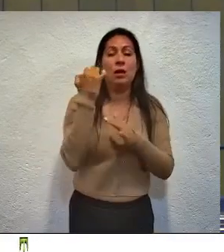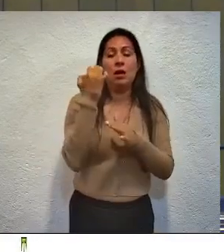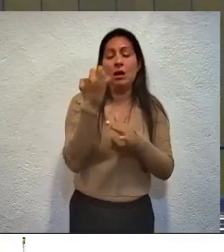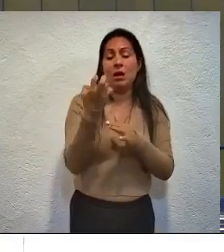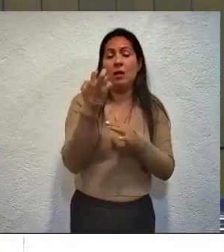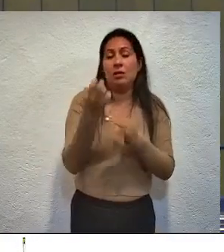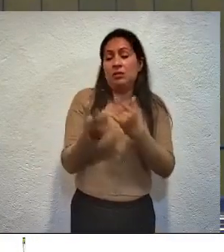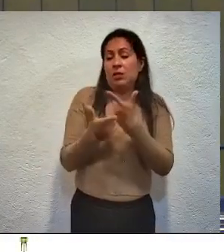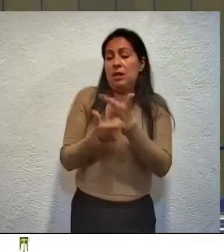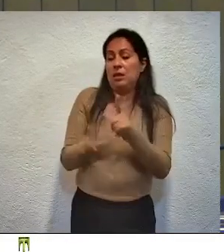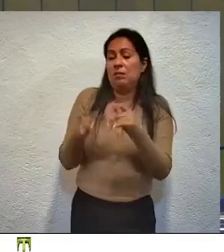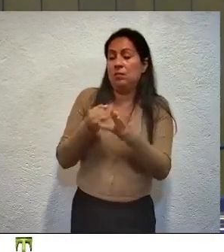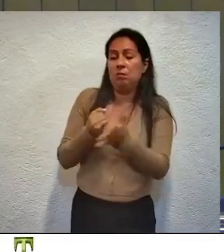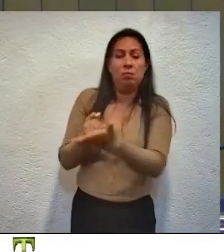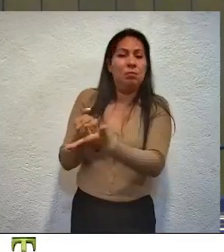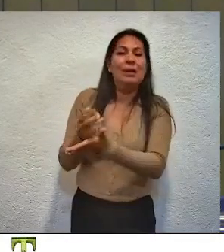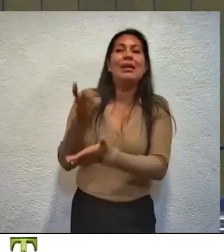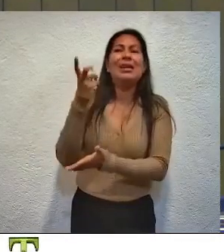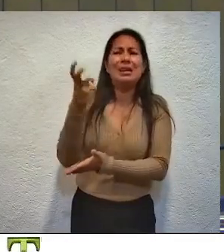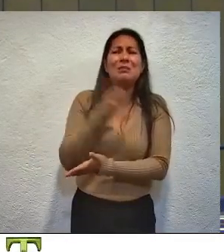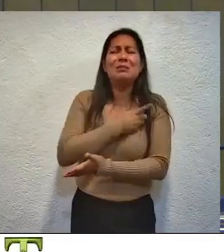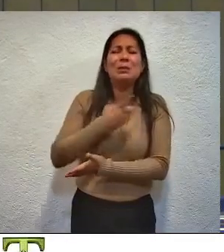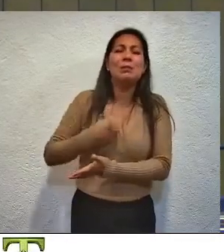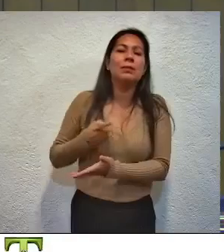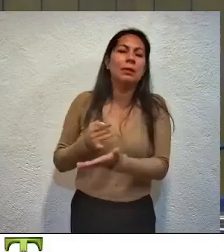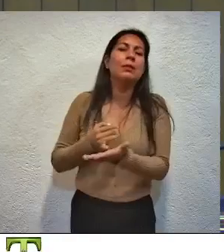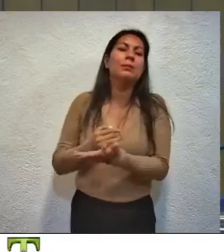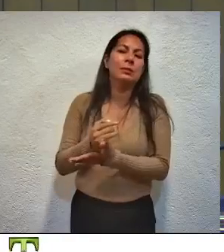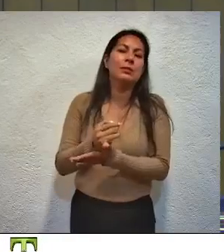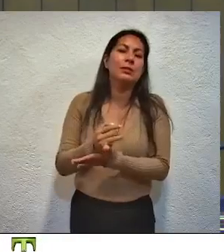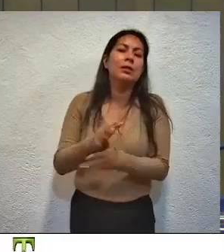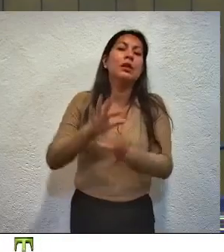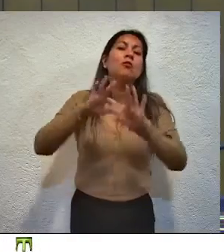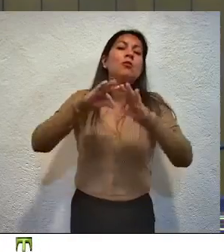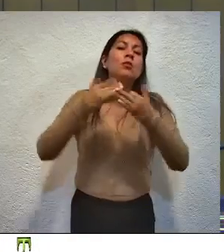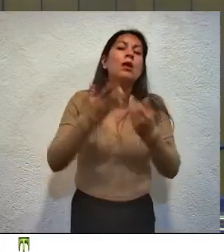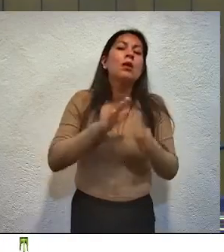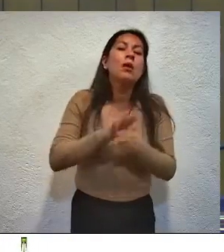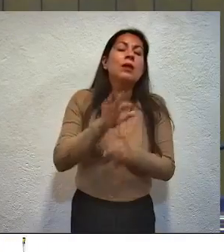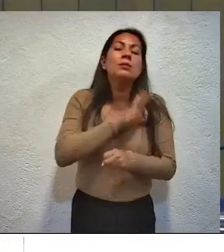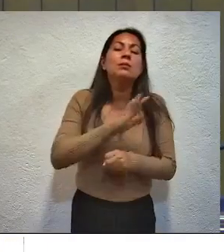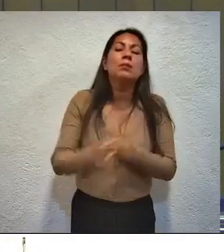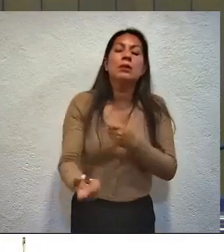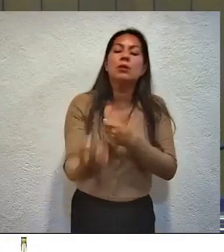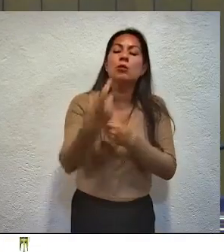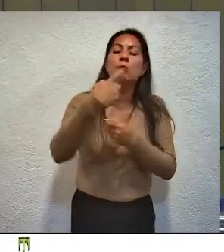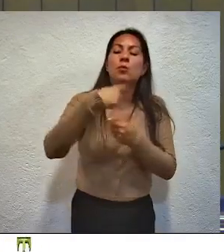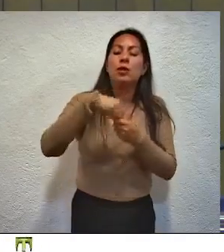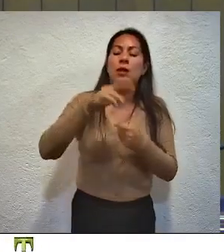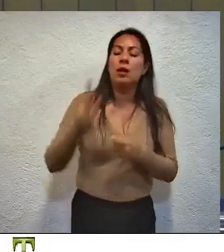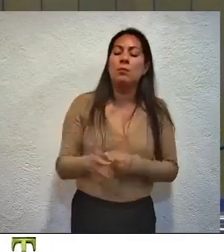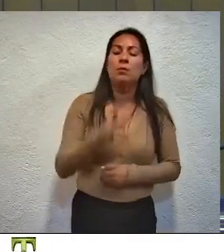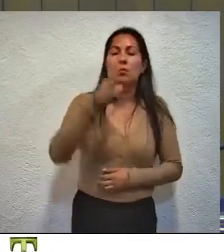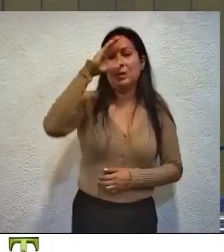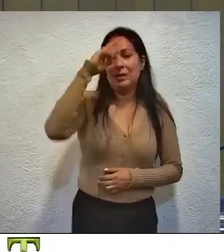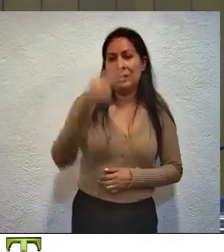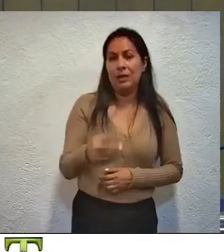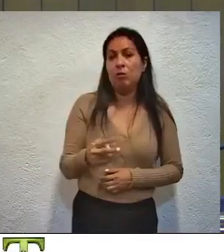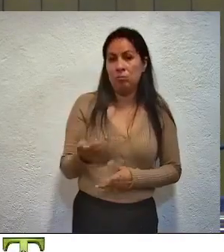de autodeterminación, ellos tendrán que decidir de qué forma se puede incorporar al pueblo